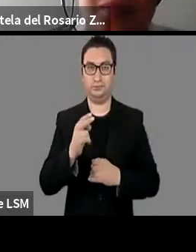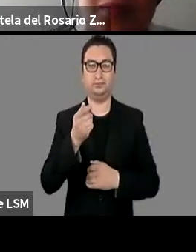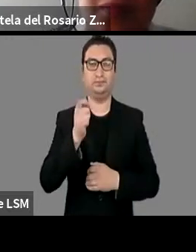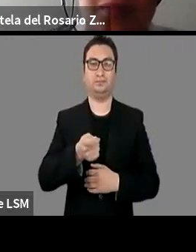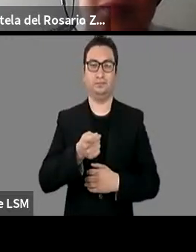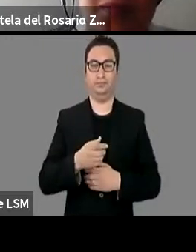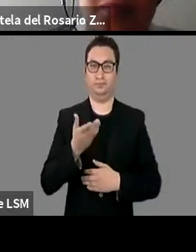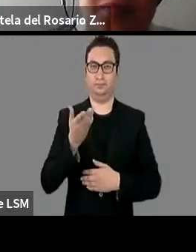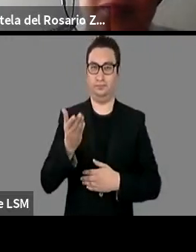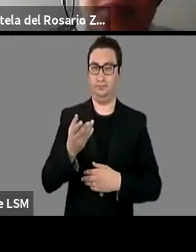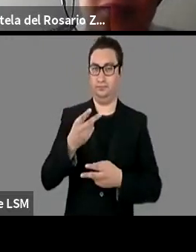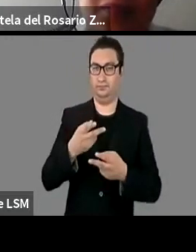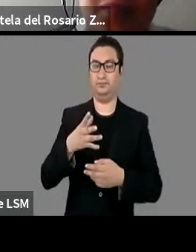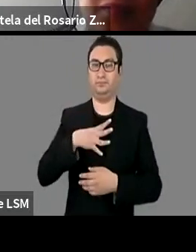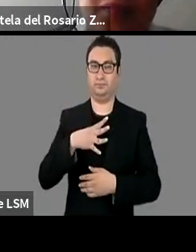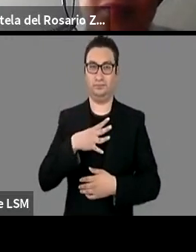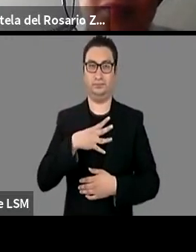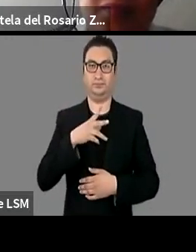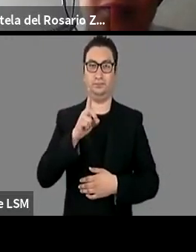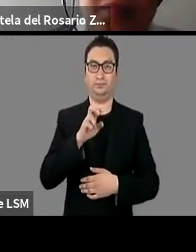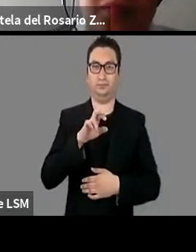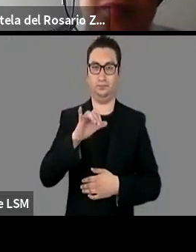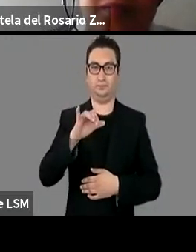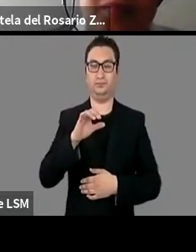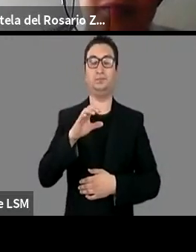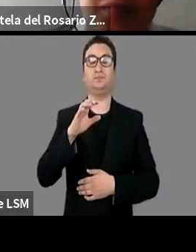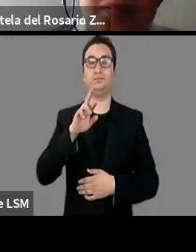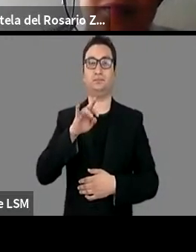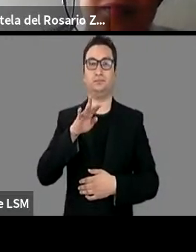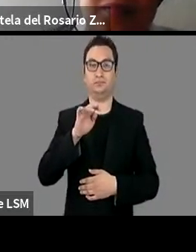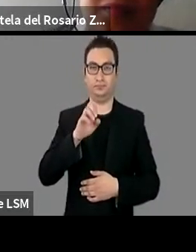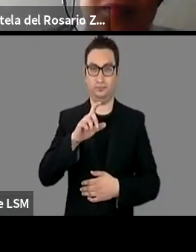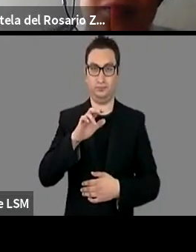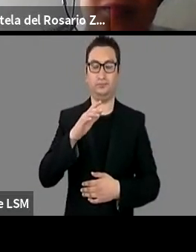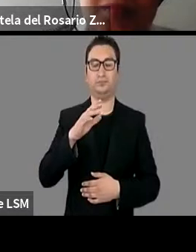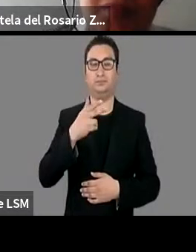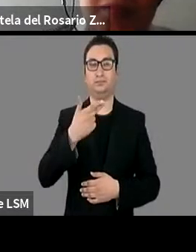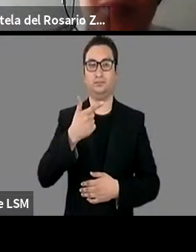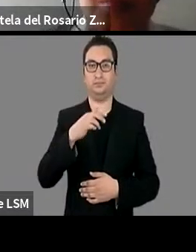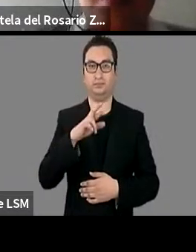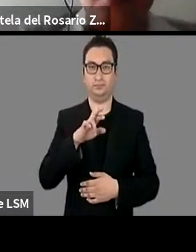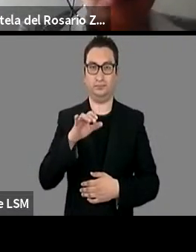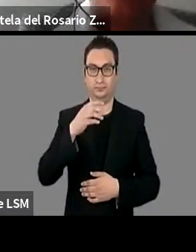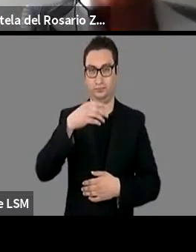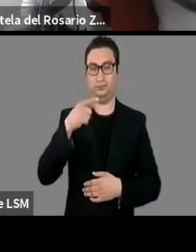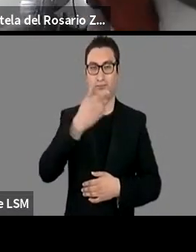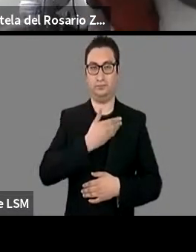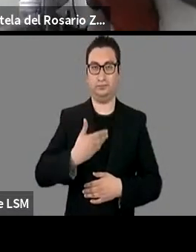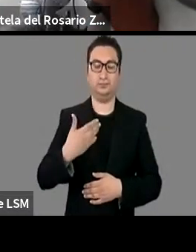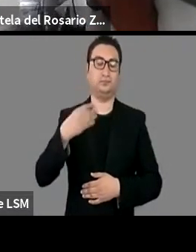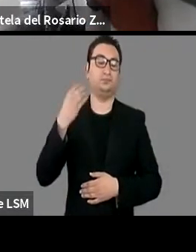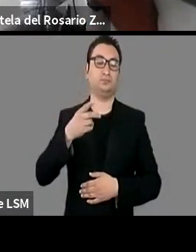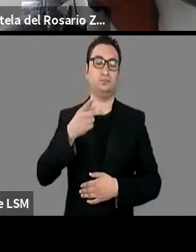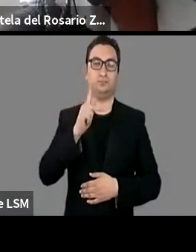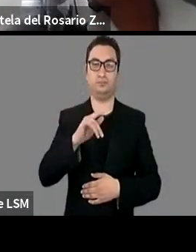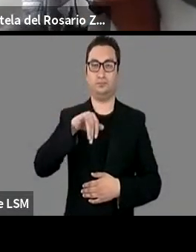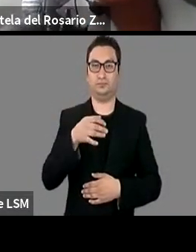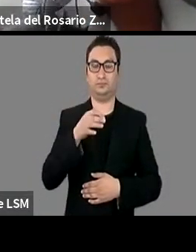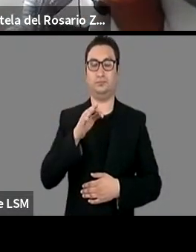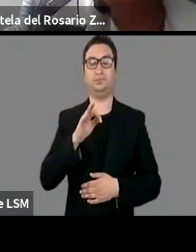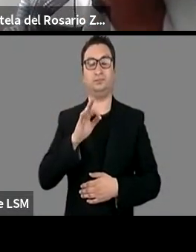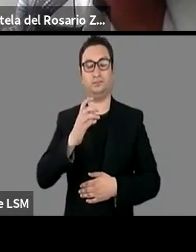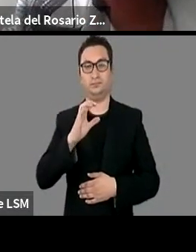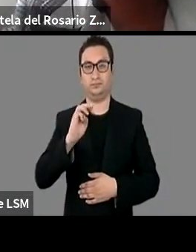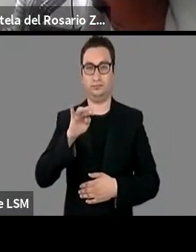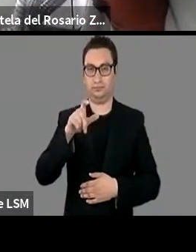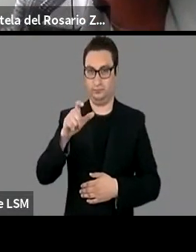la presencia del doctor Rafael Guerra Álvarez, magistrado presidente del Poder Judicial de la Ciudad de México, la maestra María